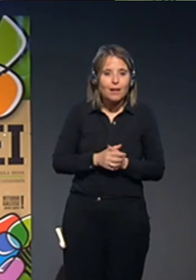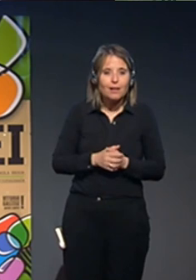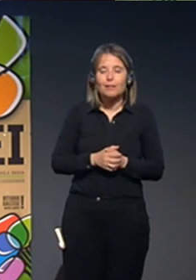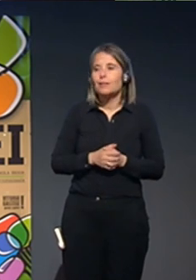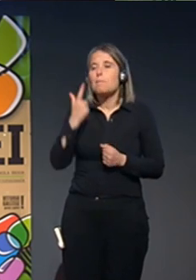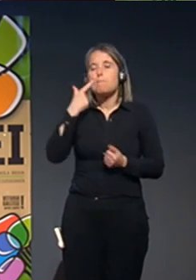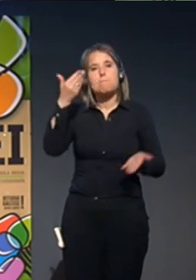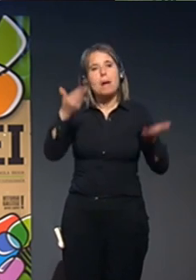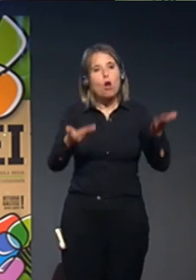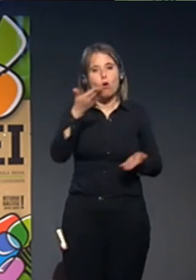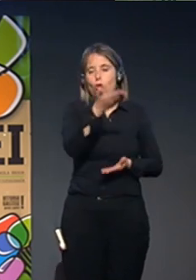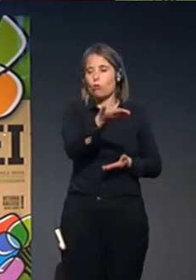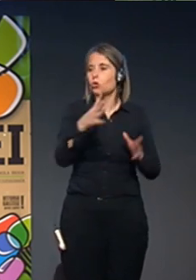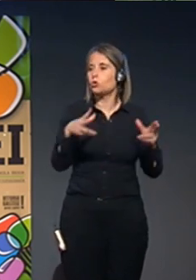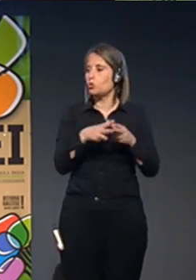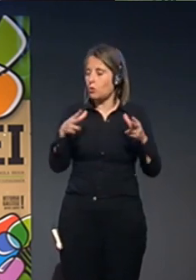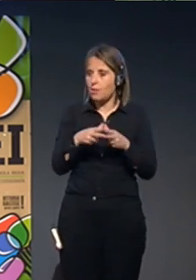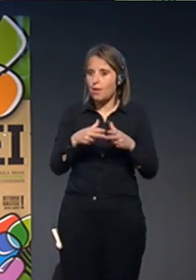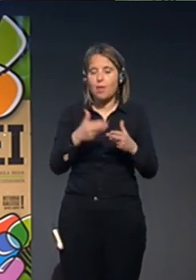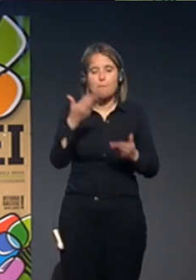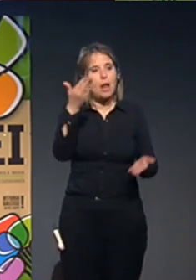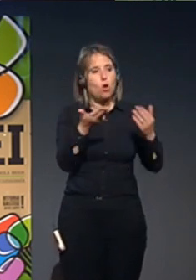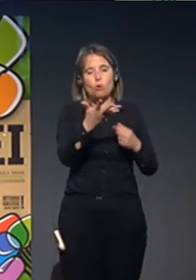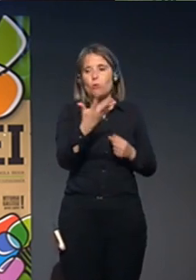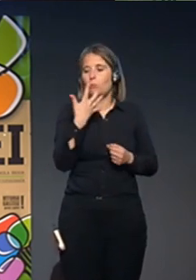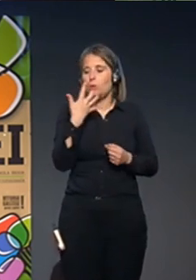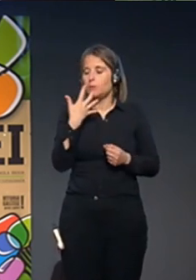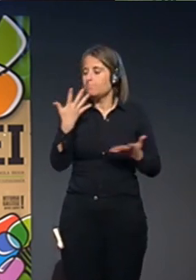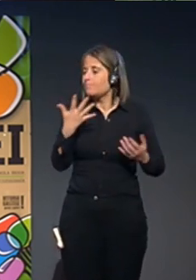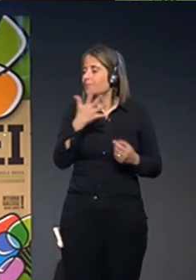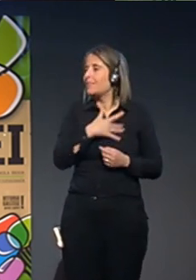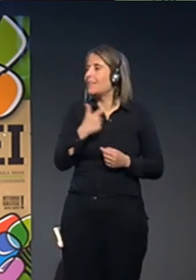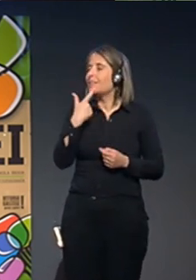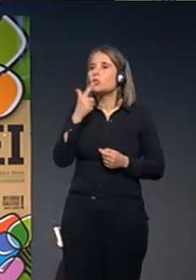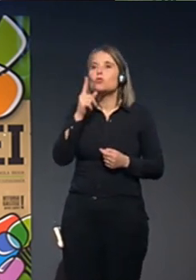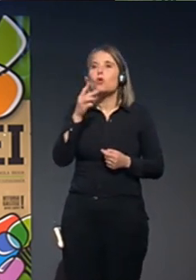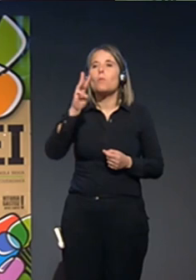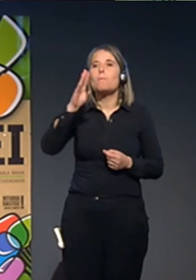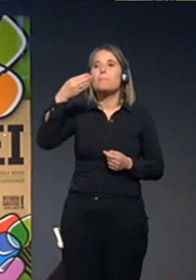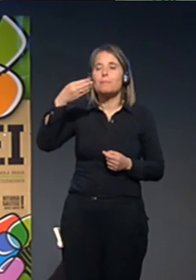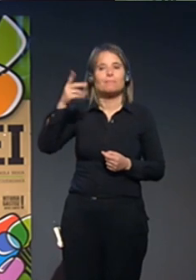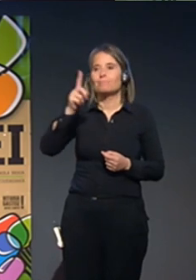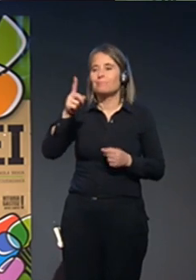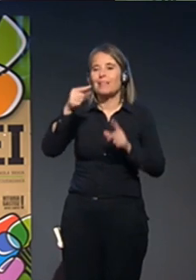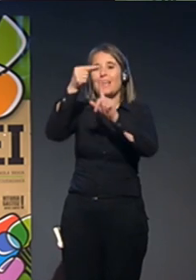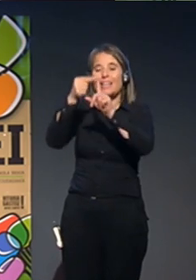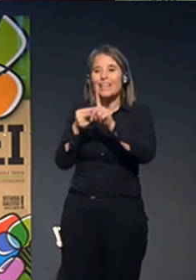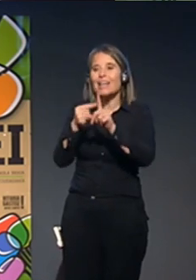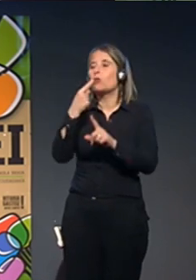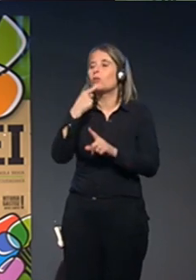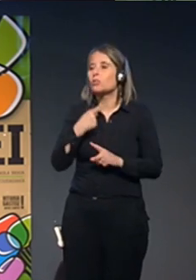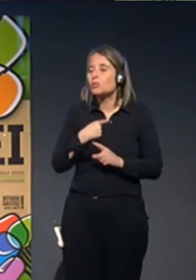empezar a valorar una sociedad en la que porque no solo está el pib es que todos los indicadores que nos vienen nos